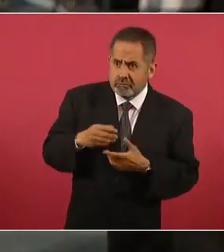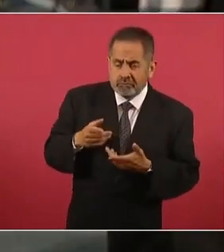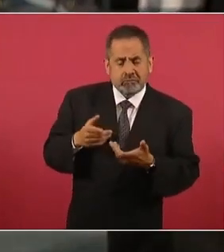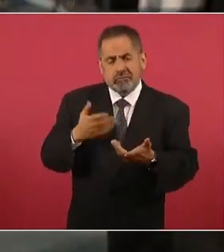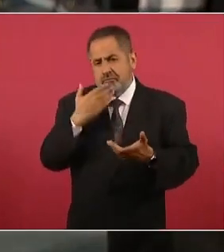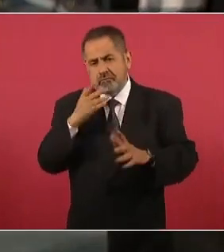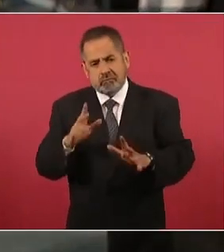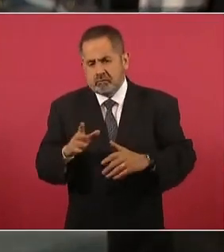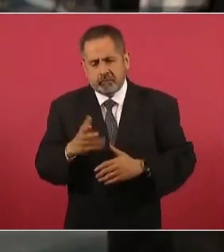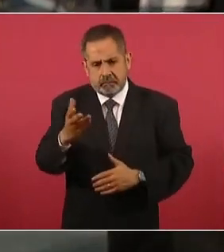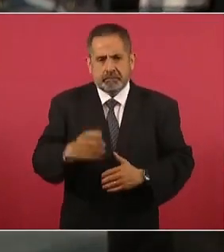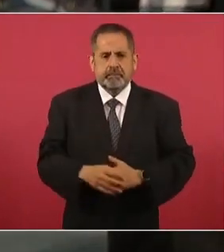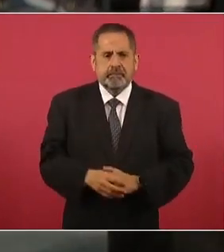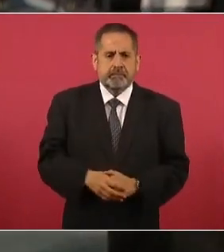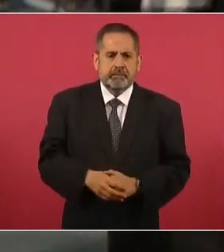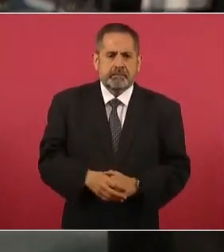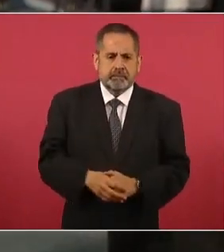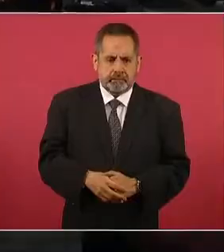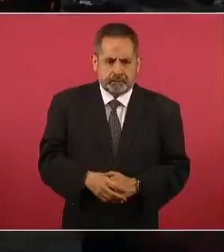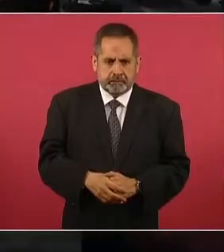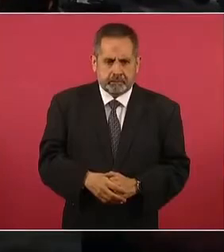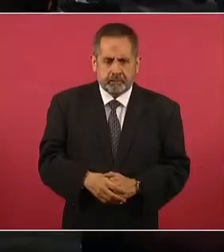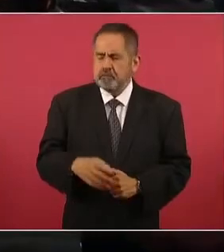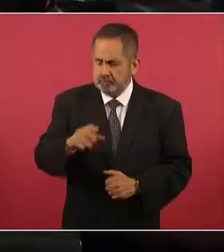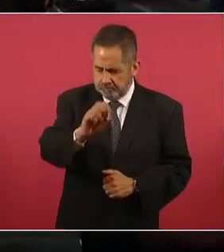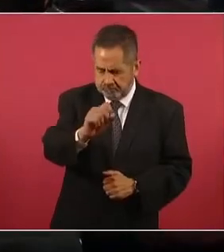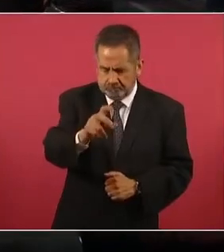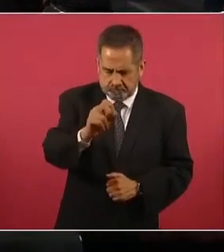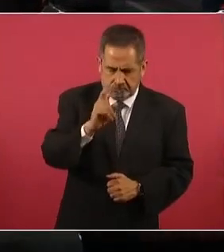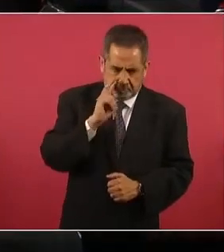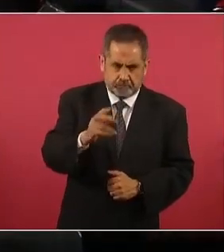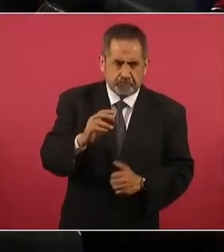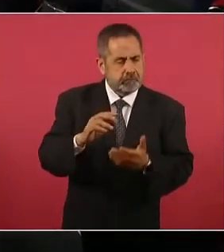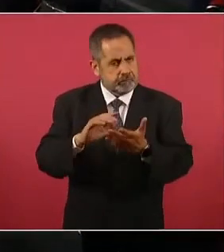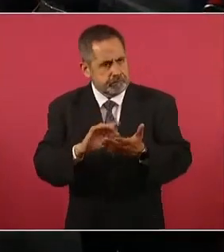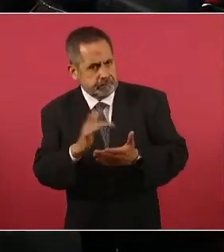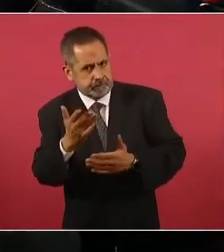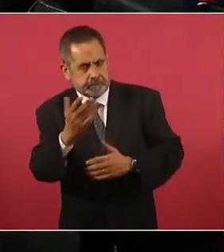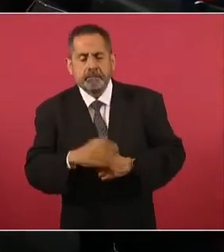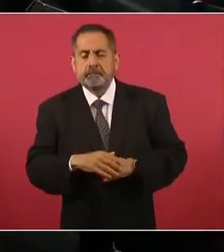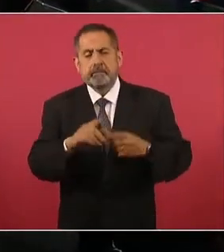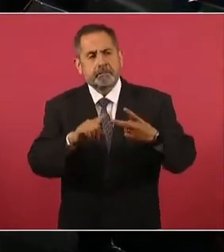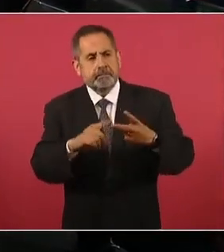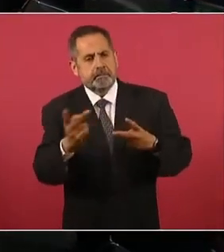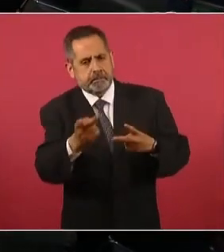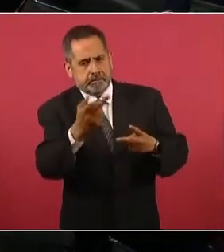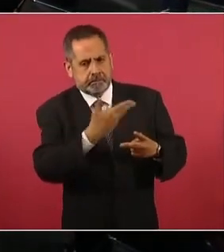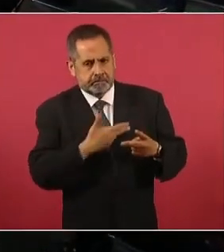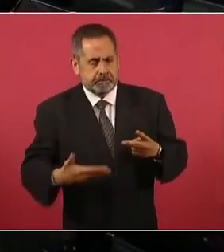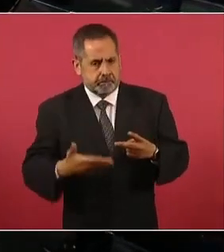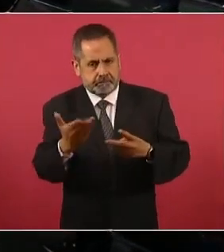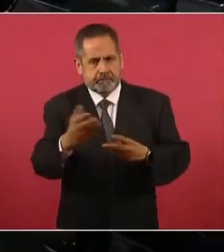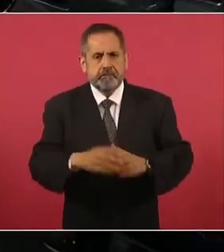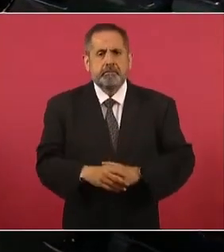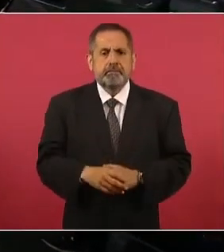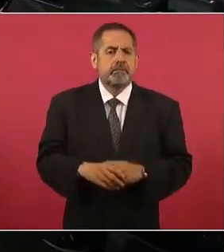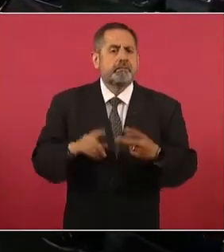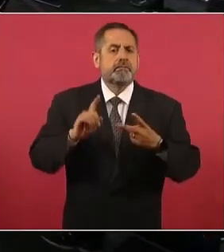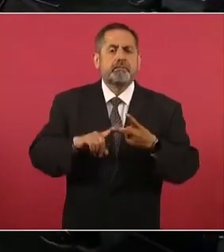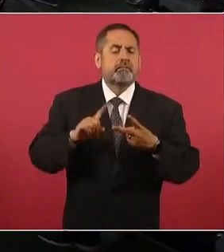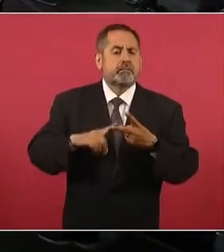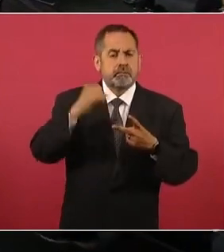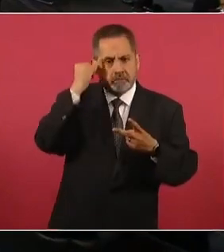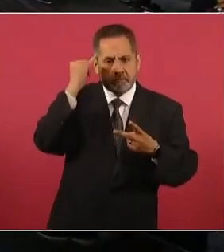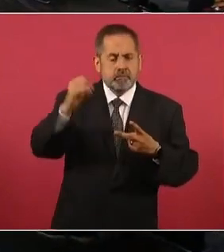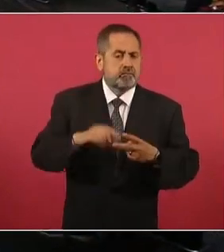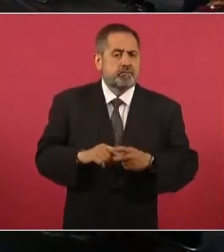esto en su gobierno, ¿no? Sí, okay. Sí, lo vemos. Bueno, muchas gracias. Y, presidente, mi segundo planteamiento es